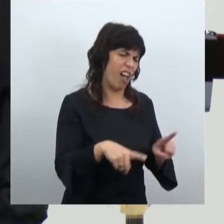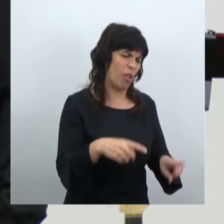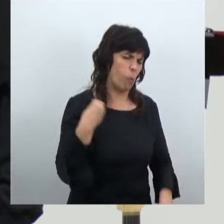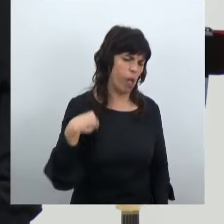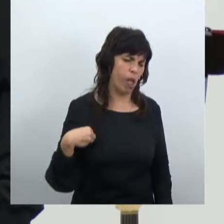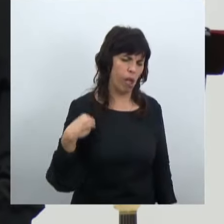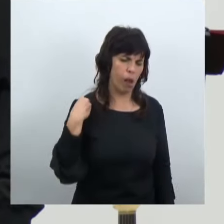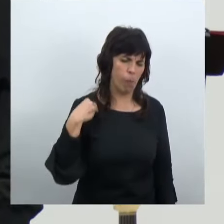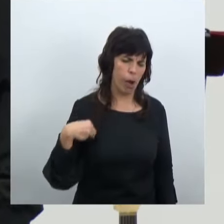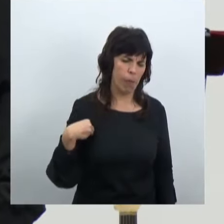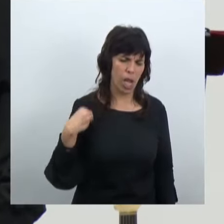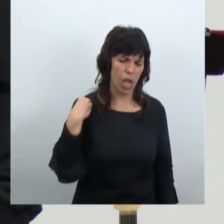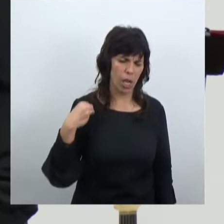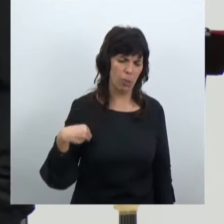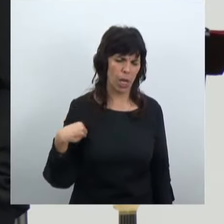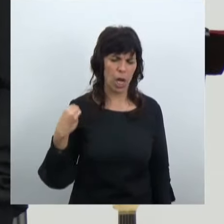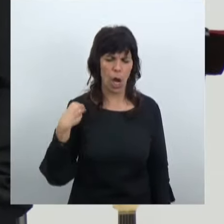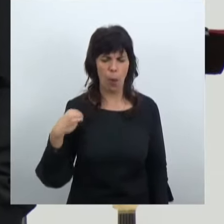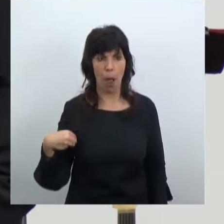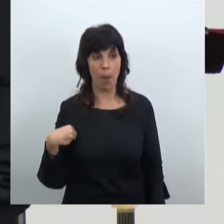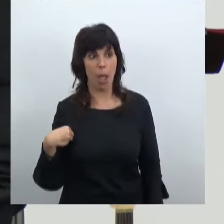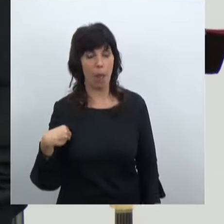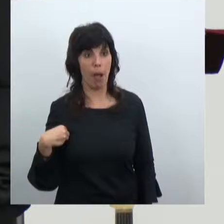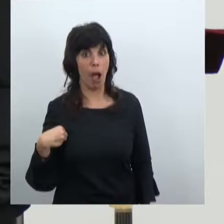veces que se te mete ese demonio en el cuerpo?